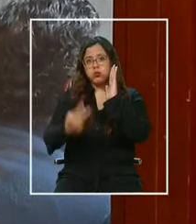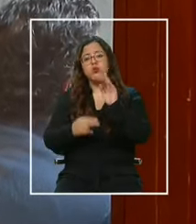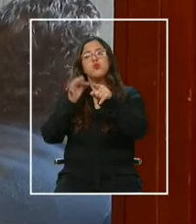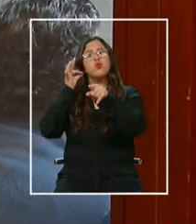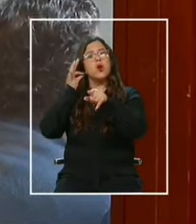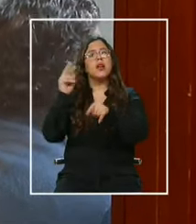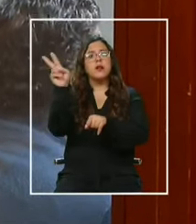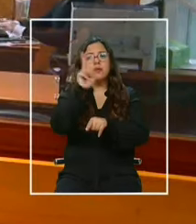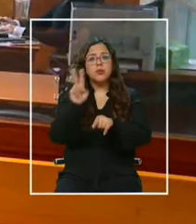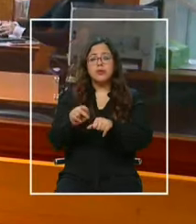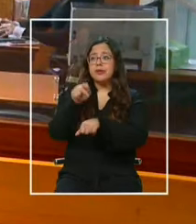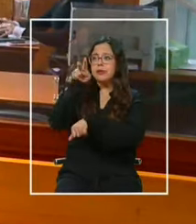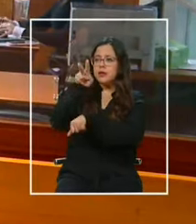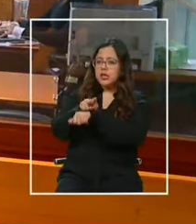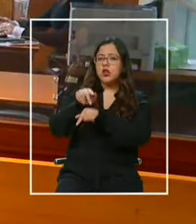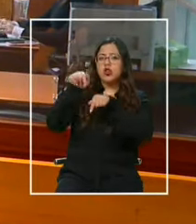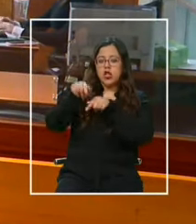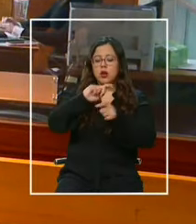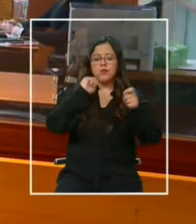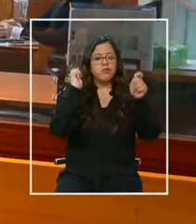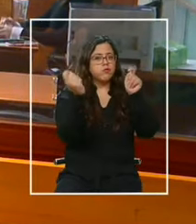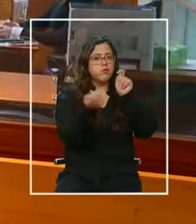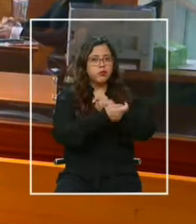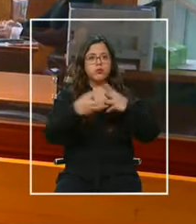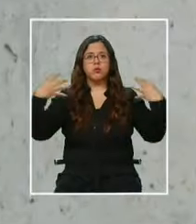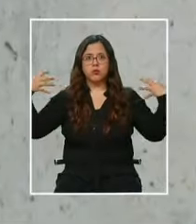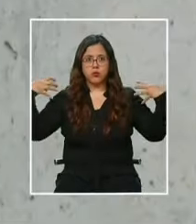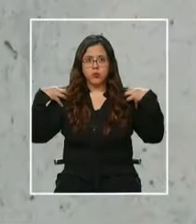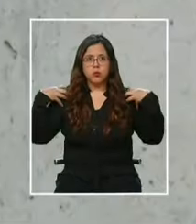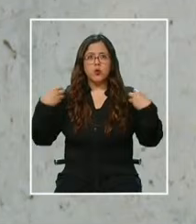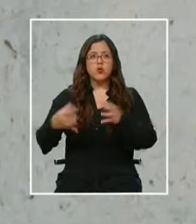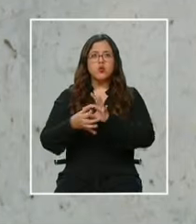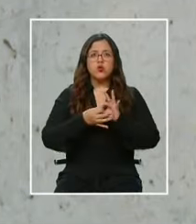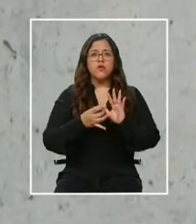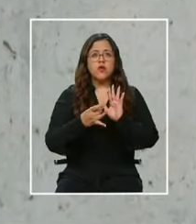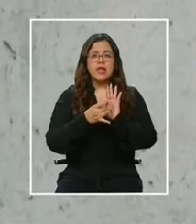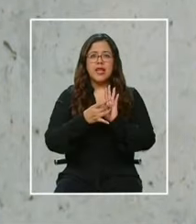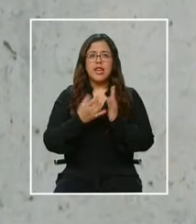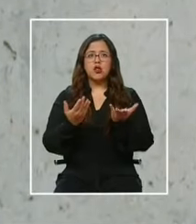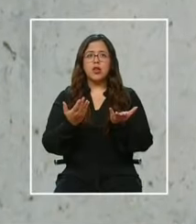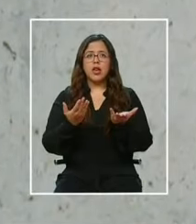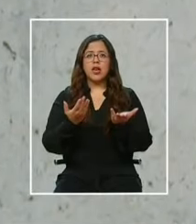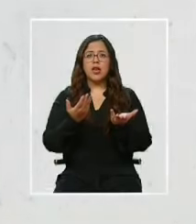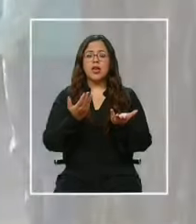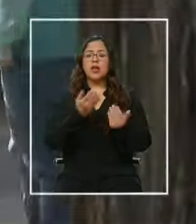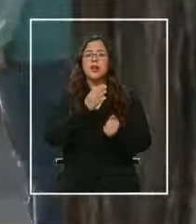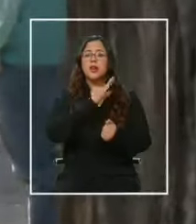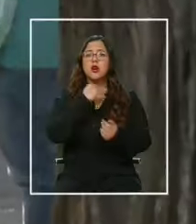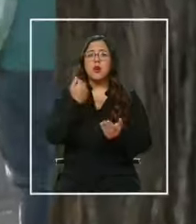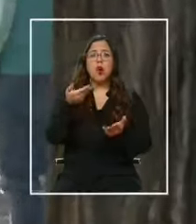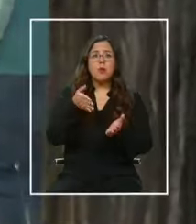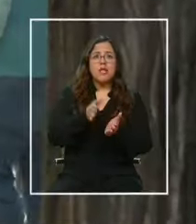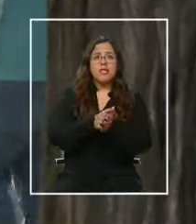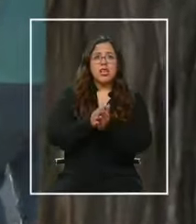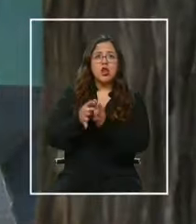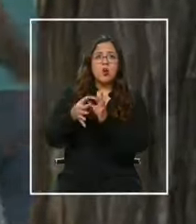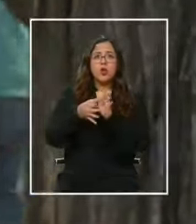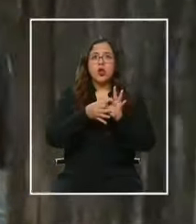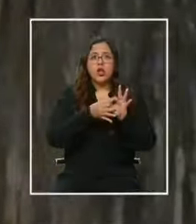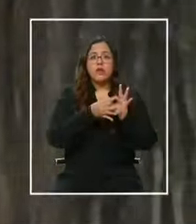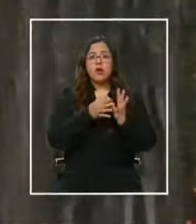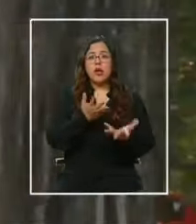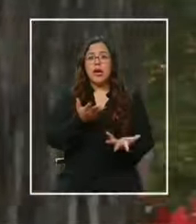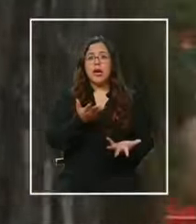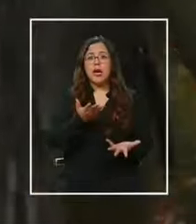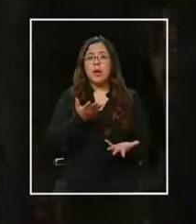venezolana pasó de testigo a imputada, y nada más y nada menos que por el delito de homicidio por omisión al no cumplir su deber.